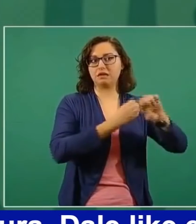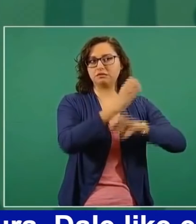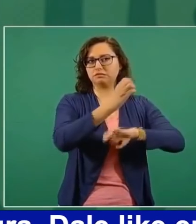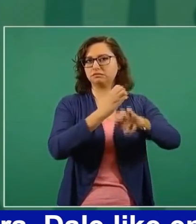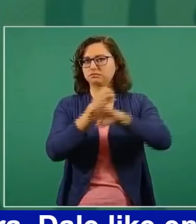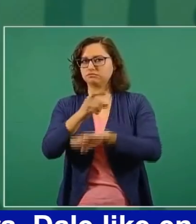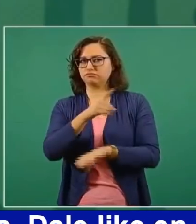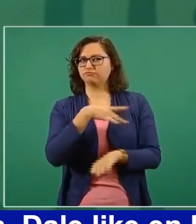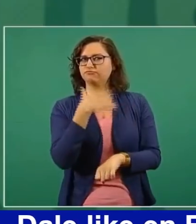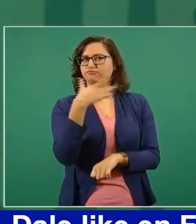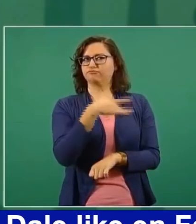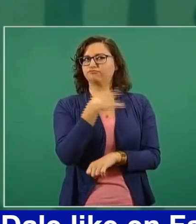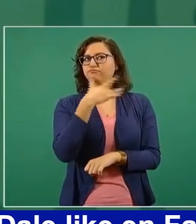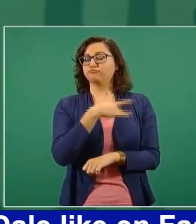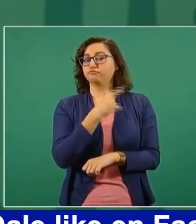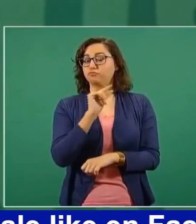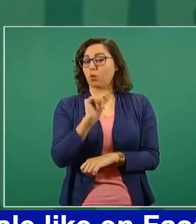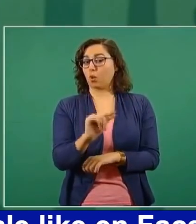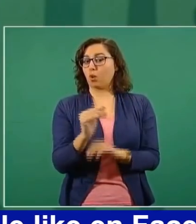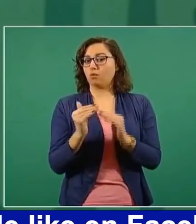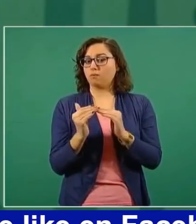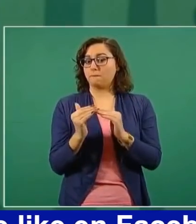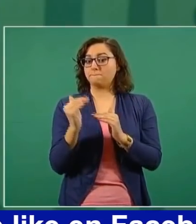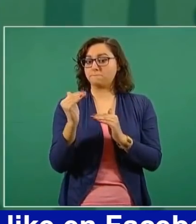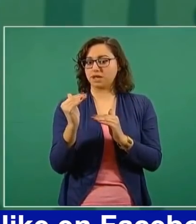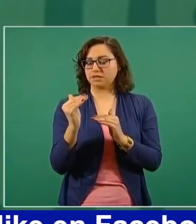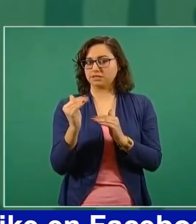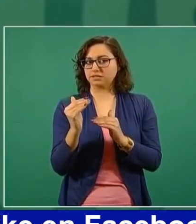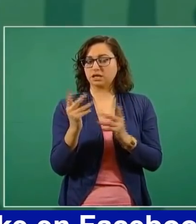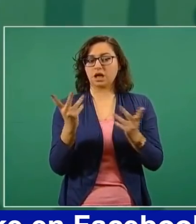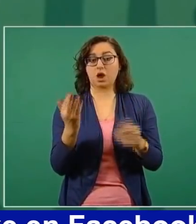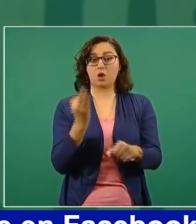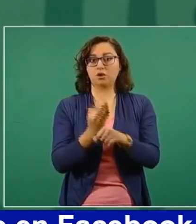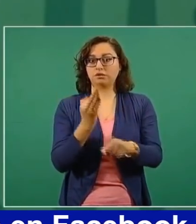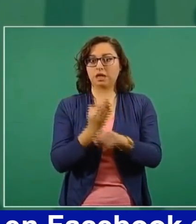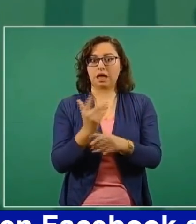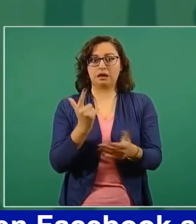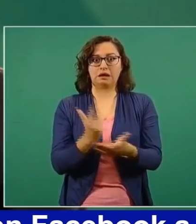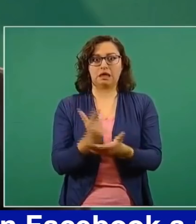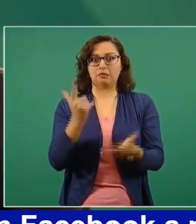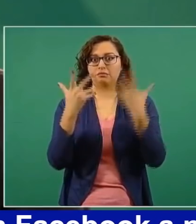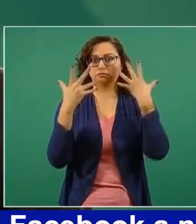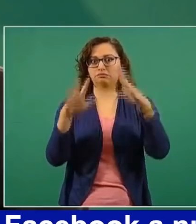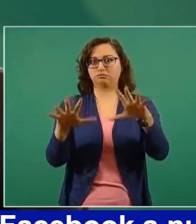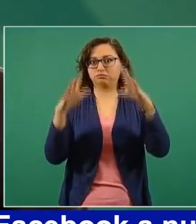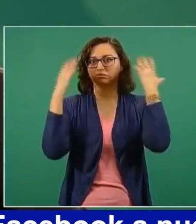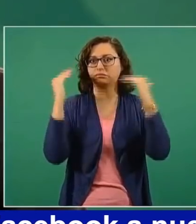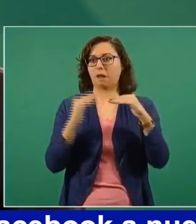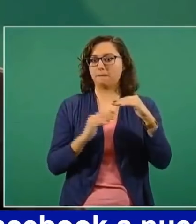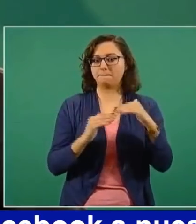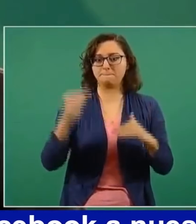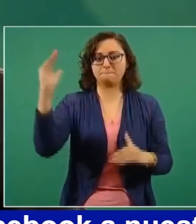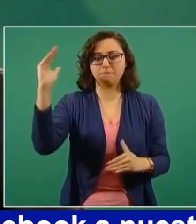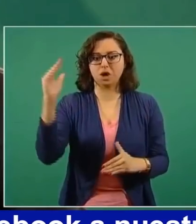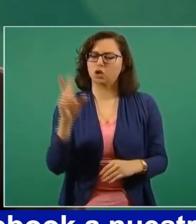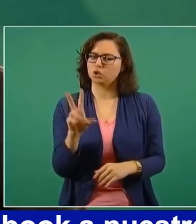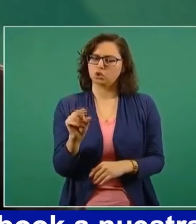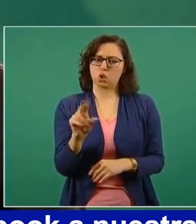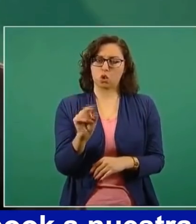alza. Eso es, una leve tendencia. No hay emergencia, sino una leve tendencia que hay que